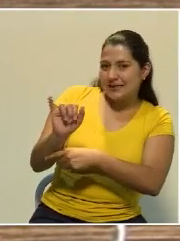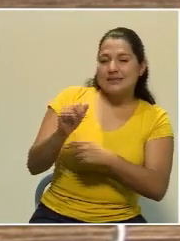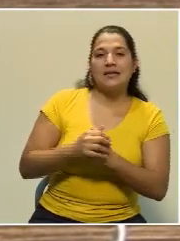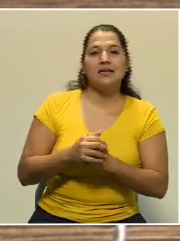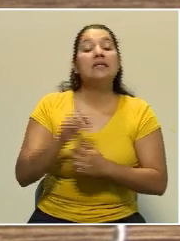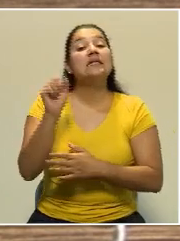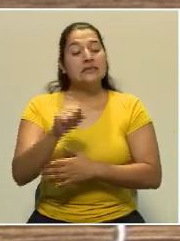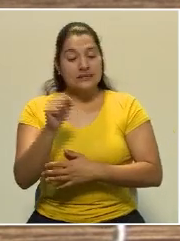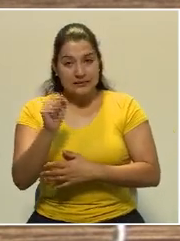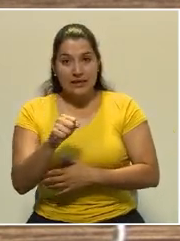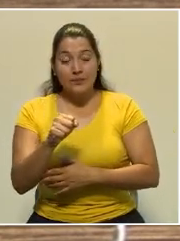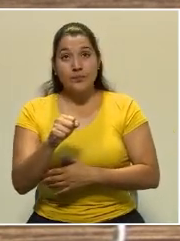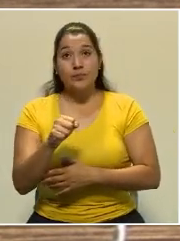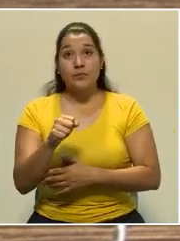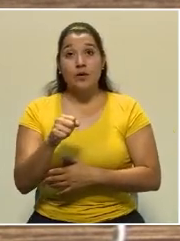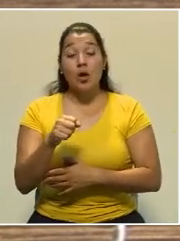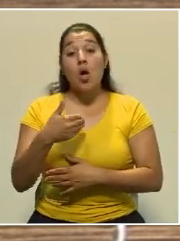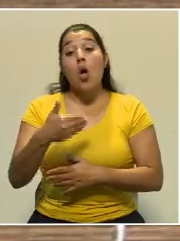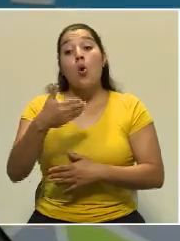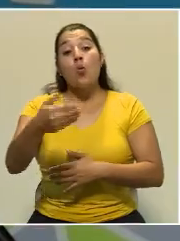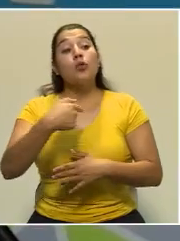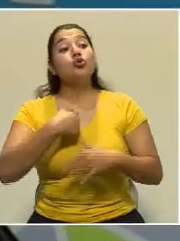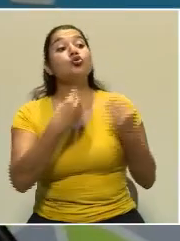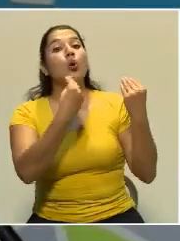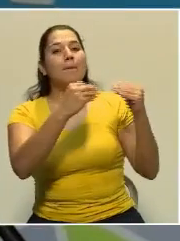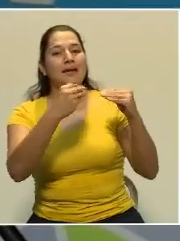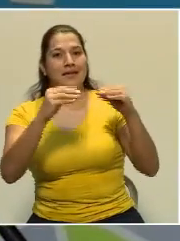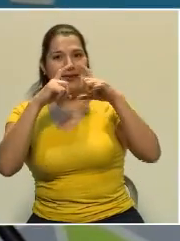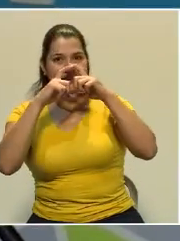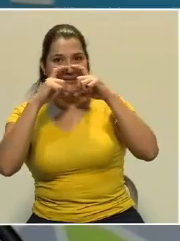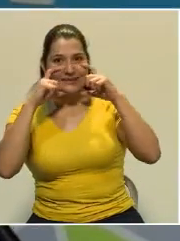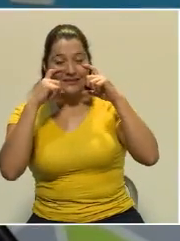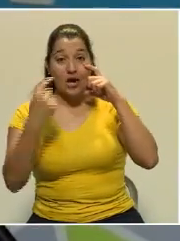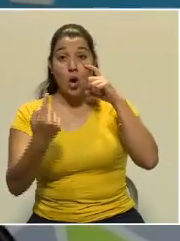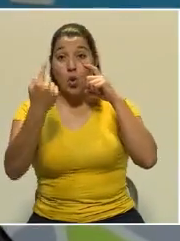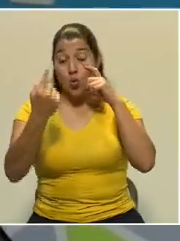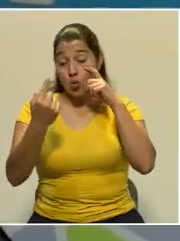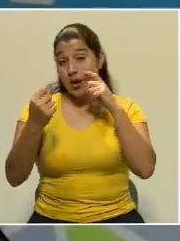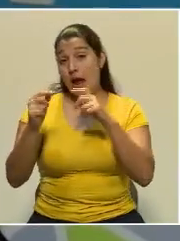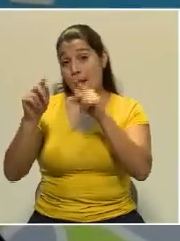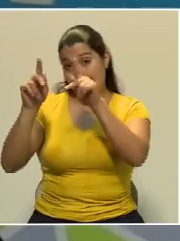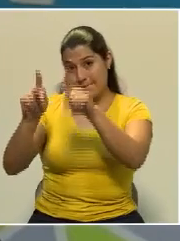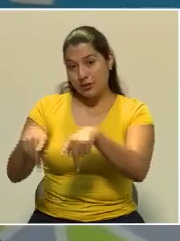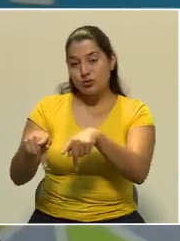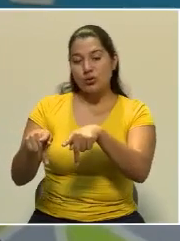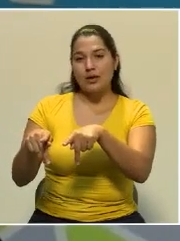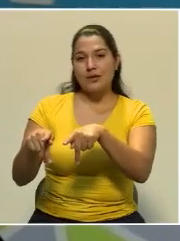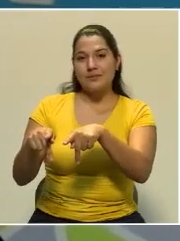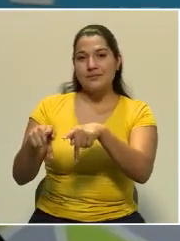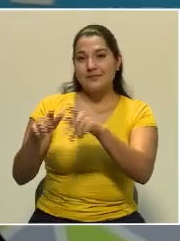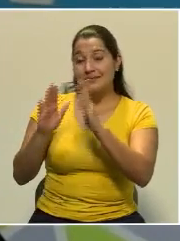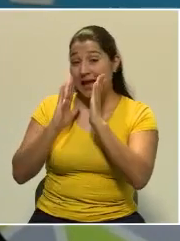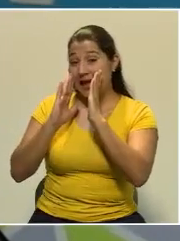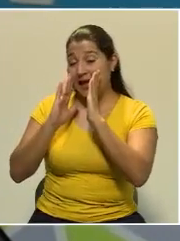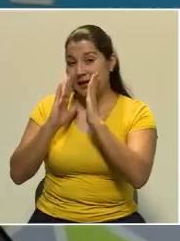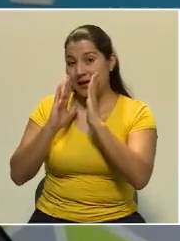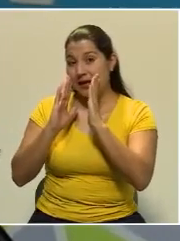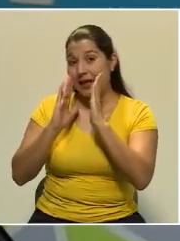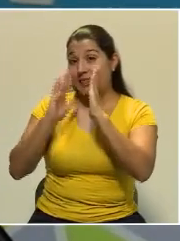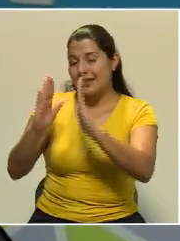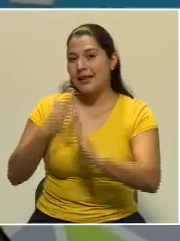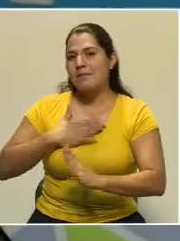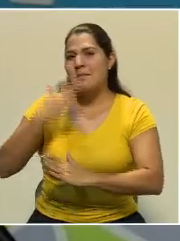vino de cuando se estaba haciendo la venta de las mascarillas, un paciente de mi mamá vio la necesidad, debido a que él es